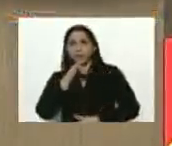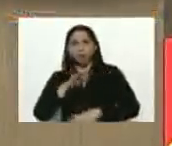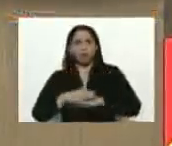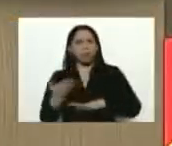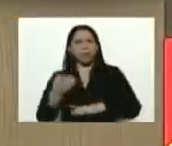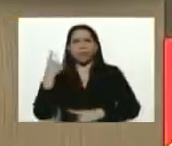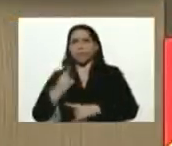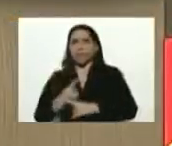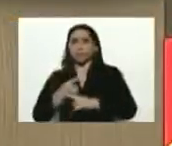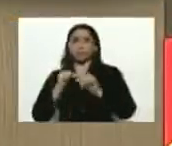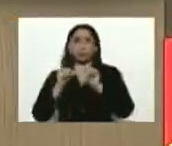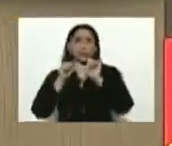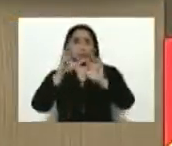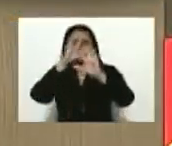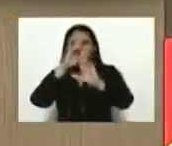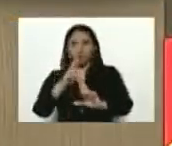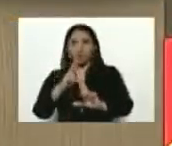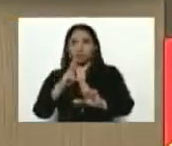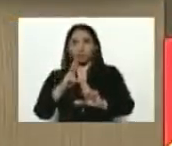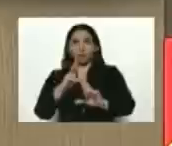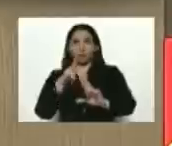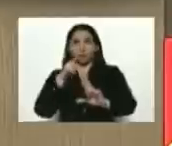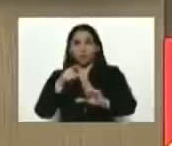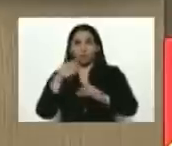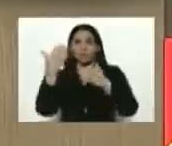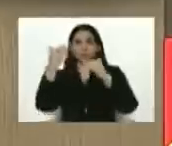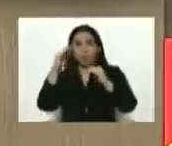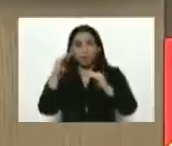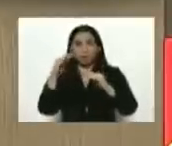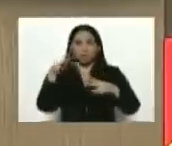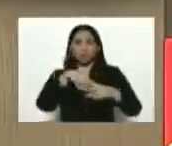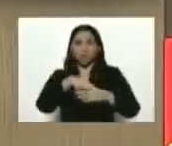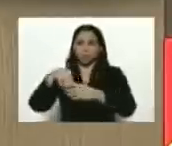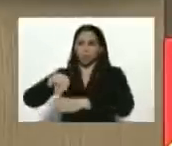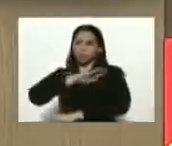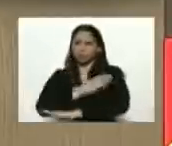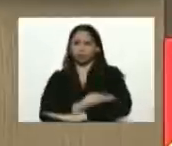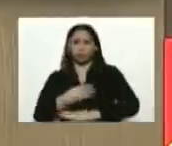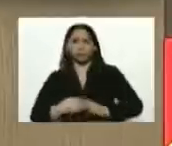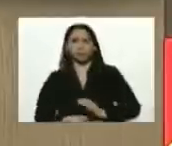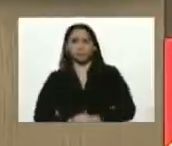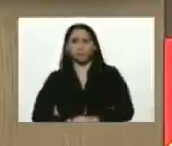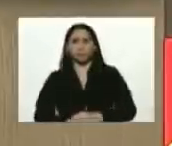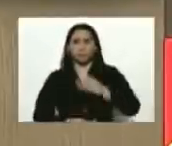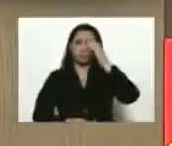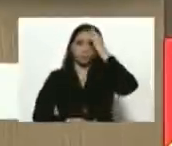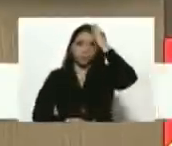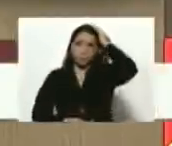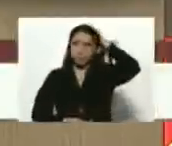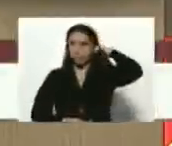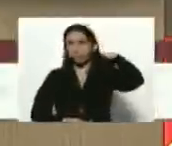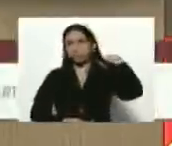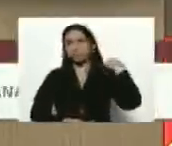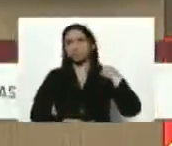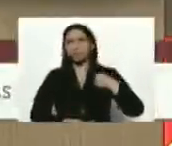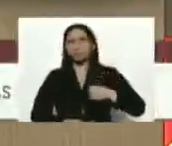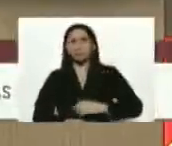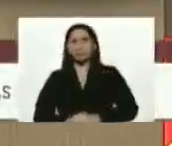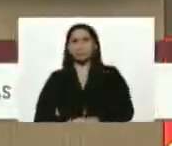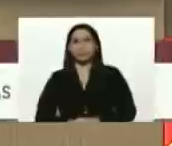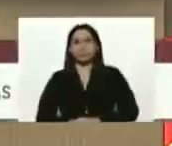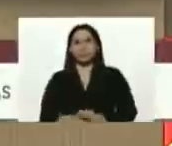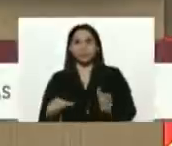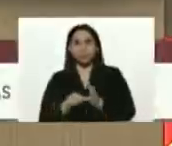debemos seguir respetando esta fase de la cuarentena radical, donde volvemos a